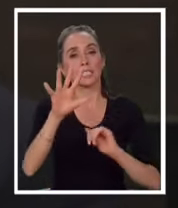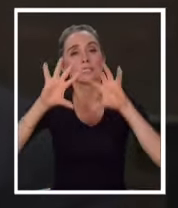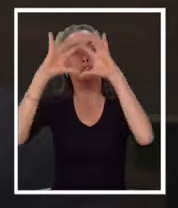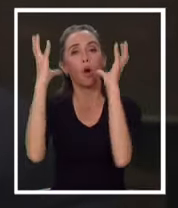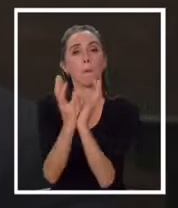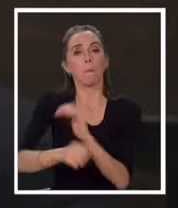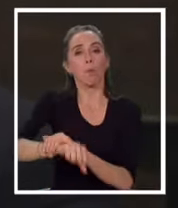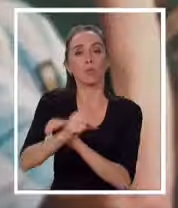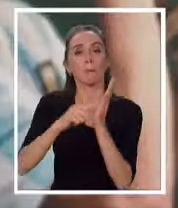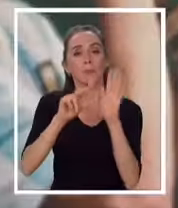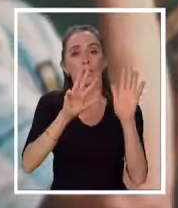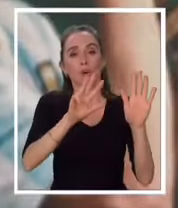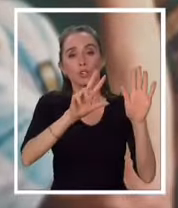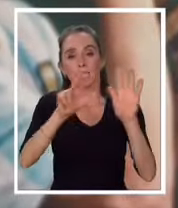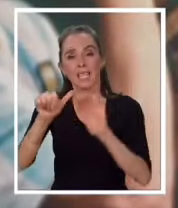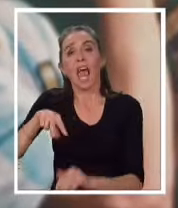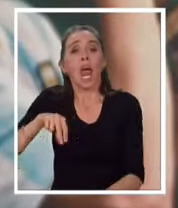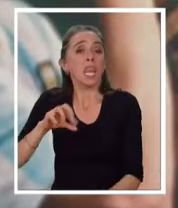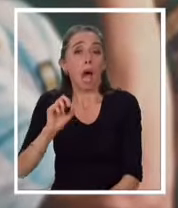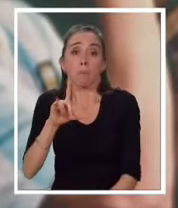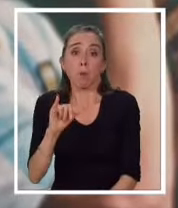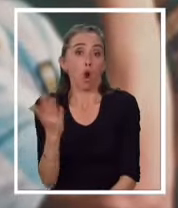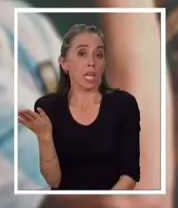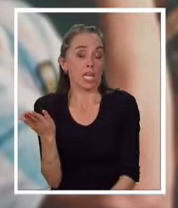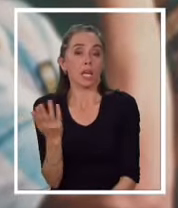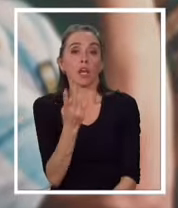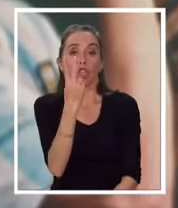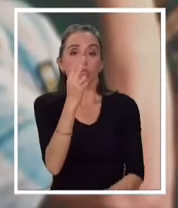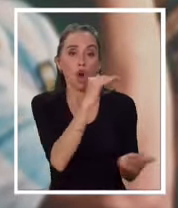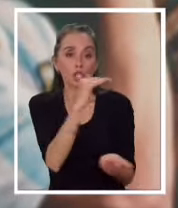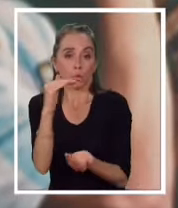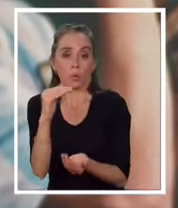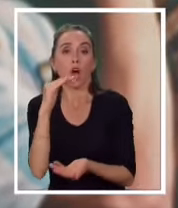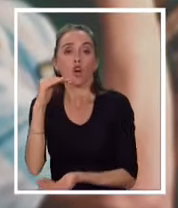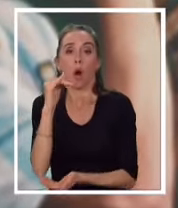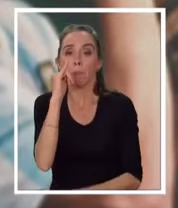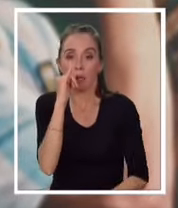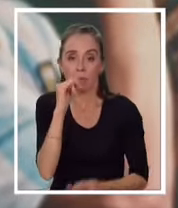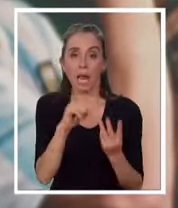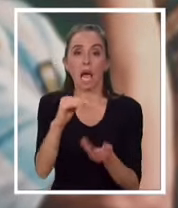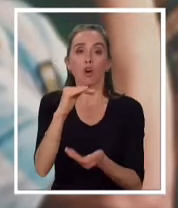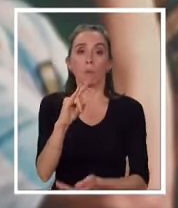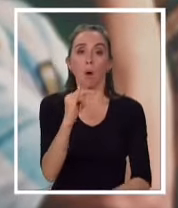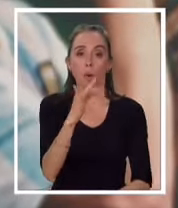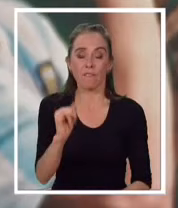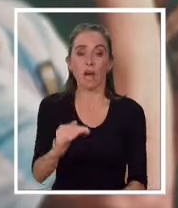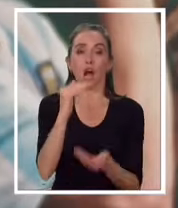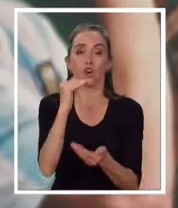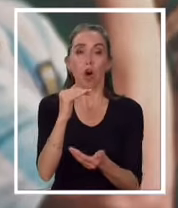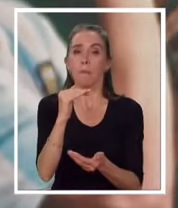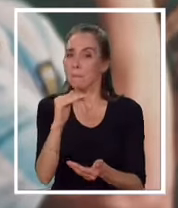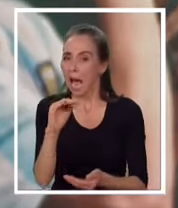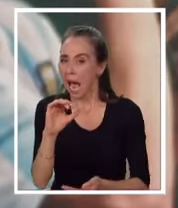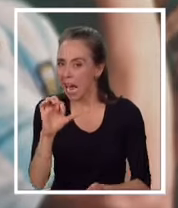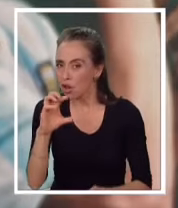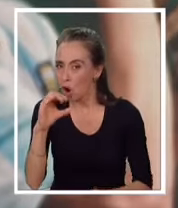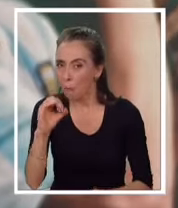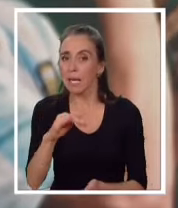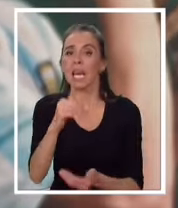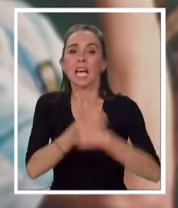del 86, Nápoles. Nápoles. 2 Scudetto, una Copa Italia, una Copa UEFA, una Copa delle Coppe y